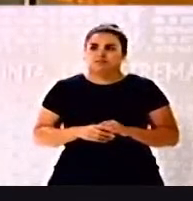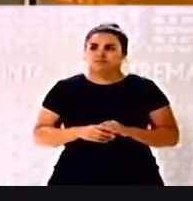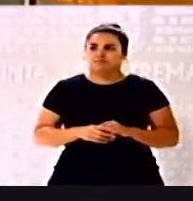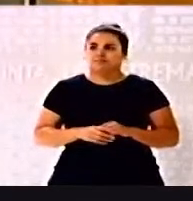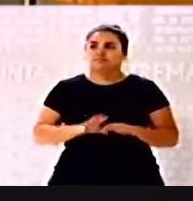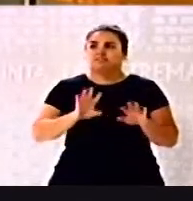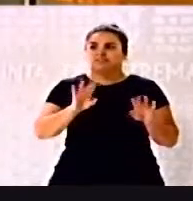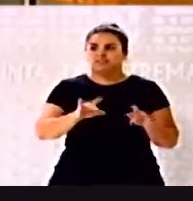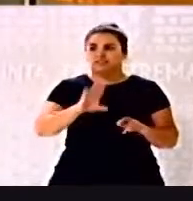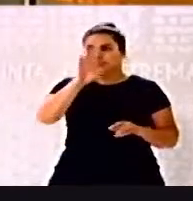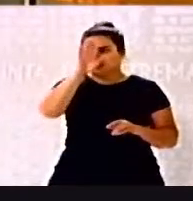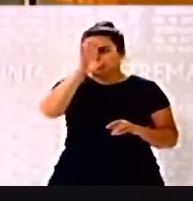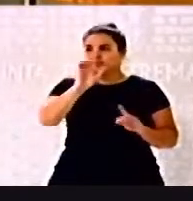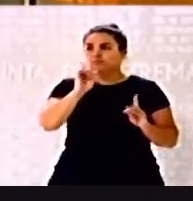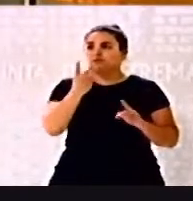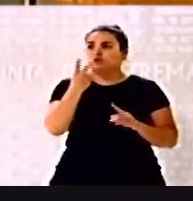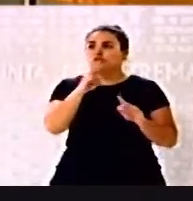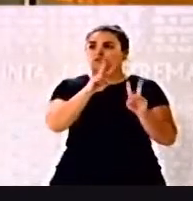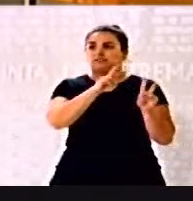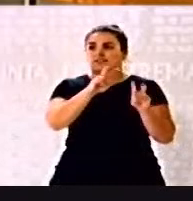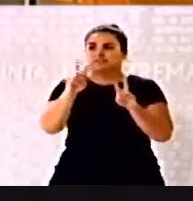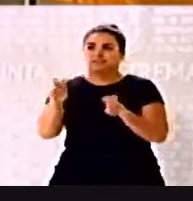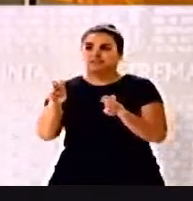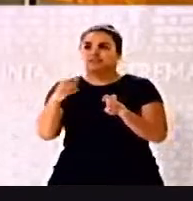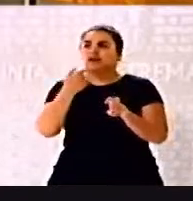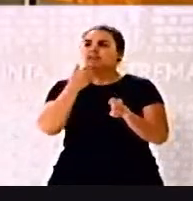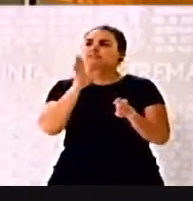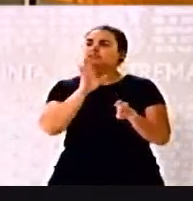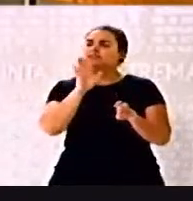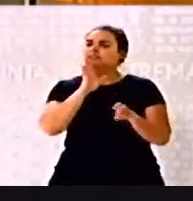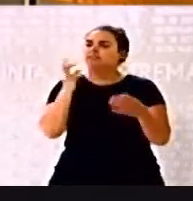Sí, hola, buenas. Solamente dos cuestiones. Ha dicho que los